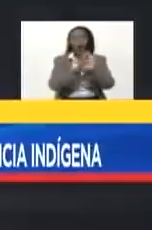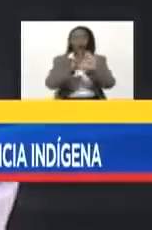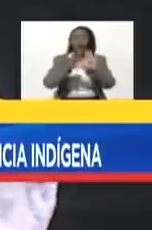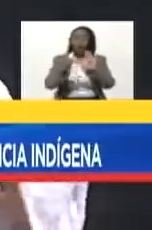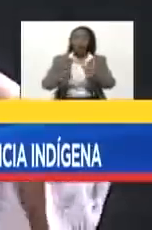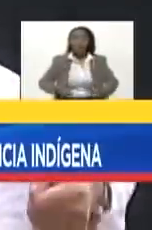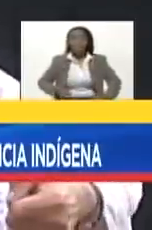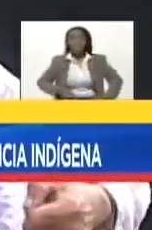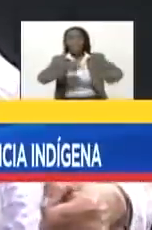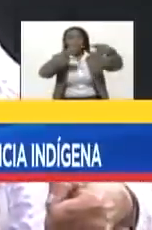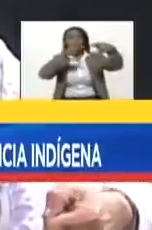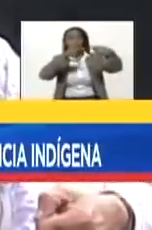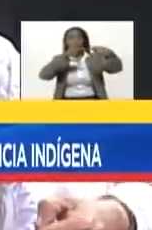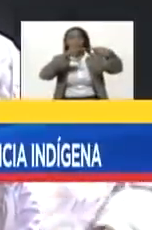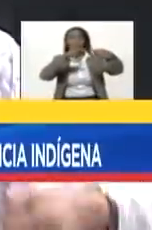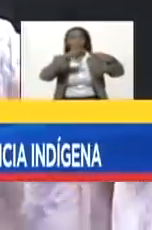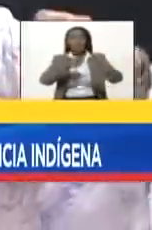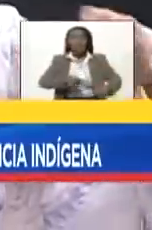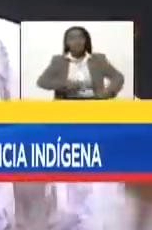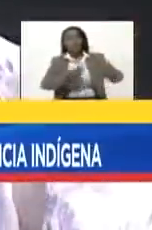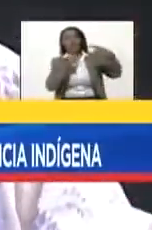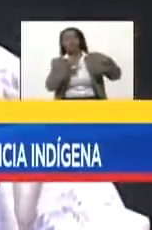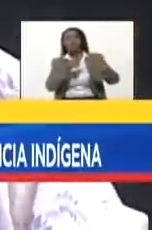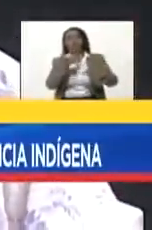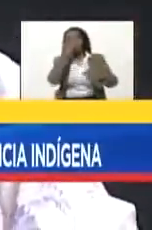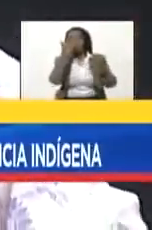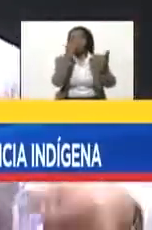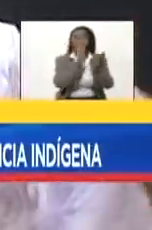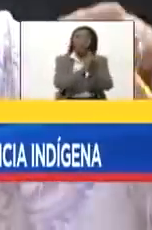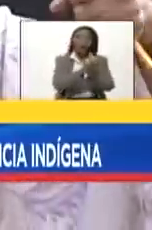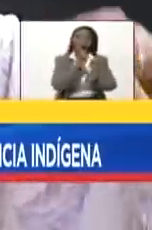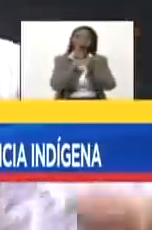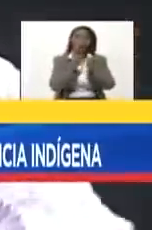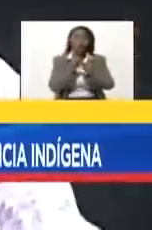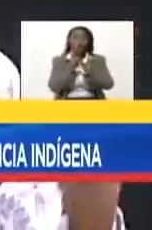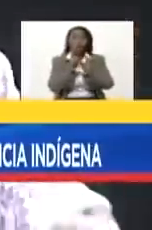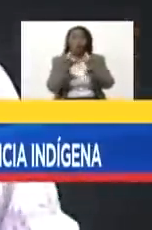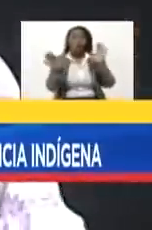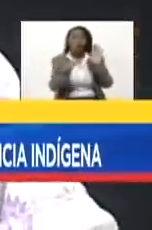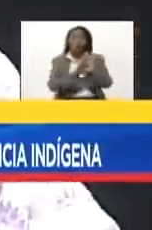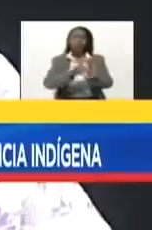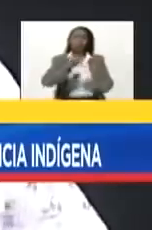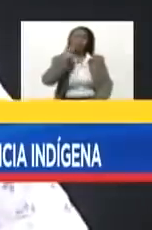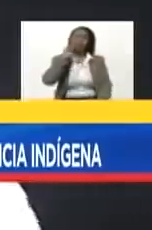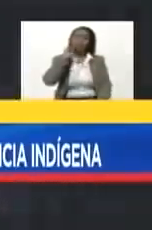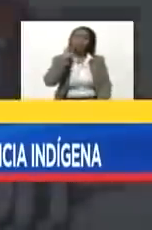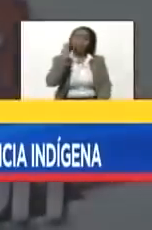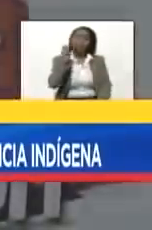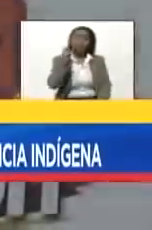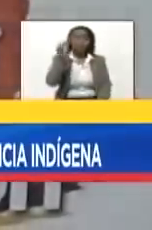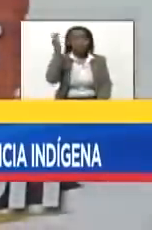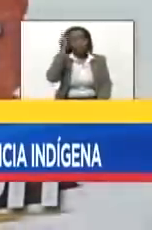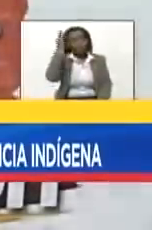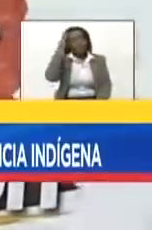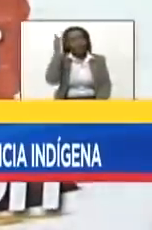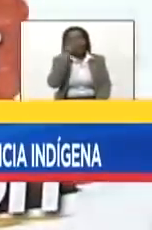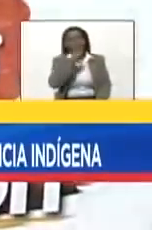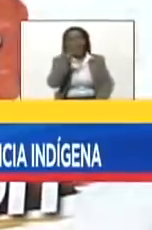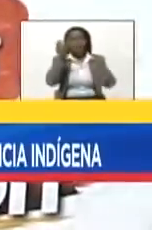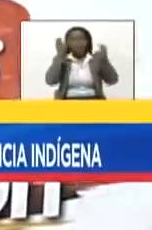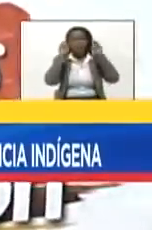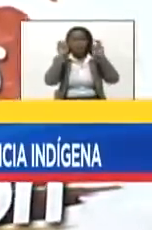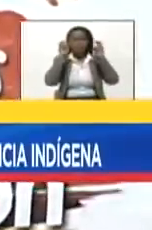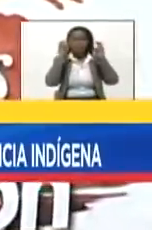constituyentes que nos adversaban, nos enfrentamos con constitucionalistas que sabían de la